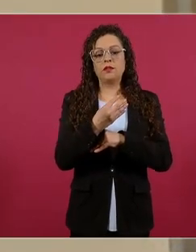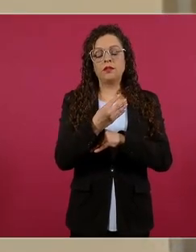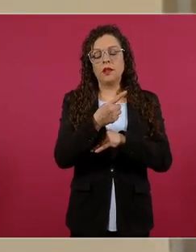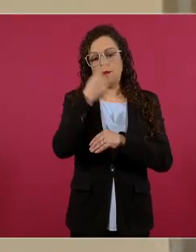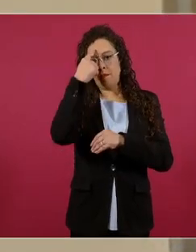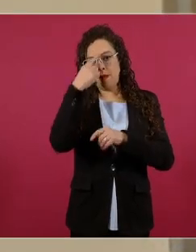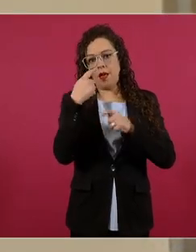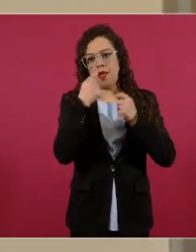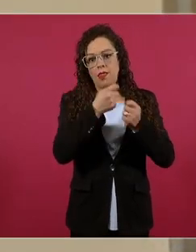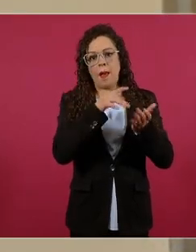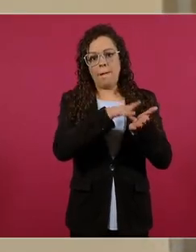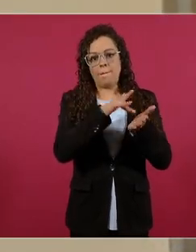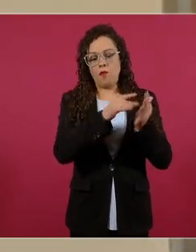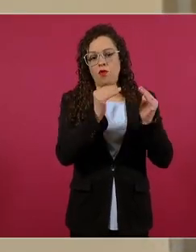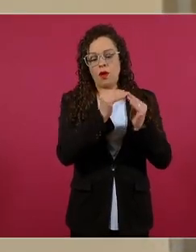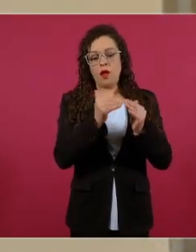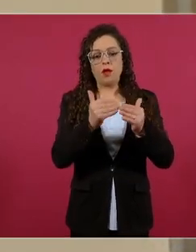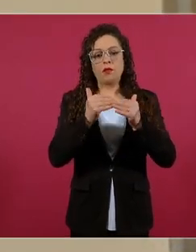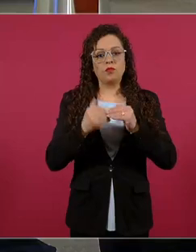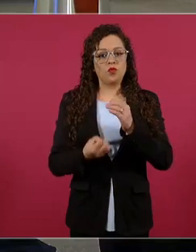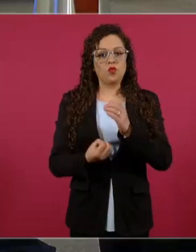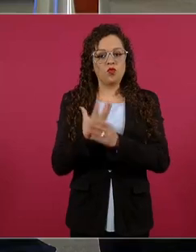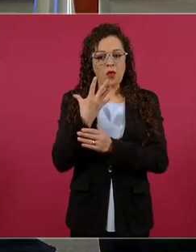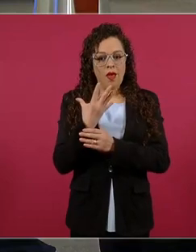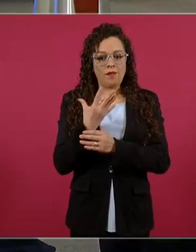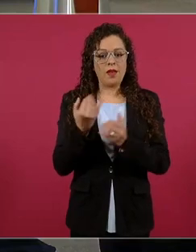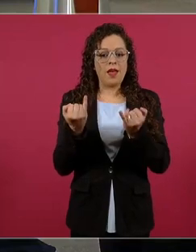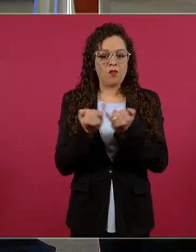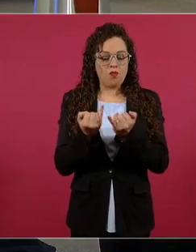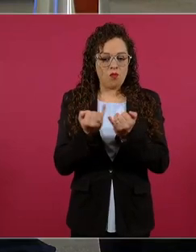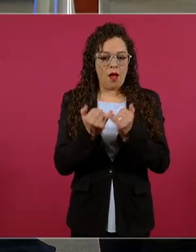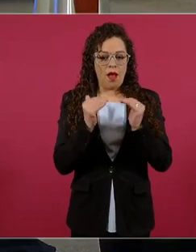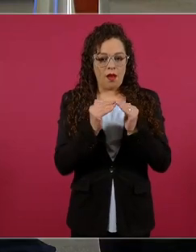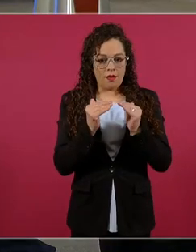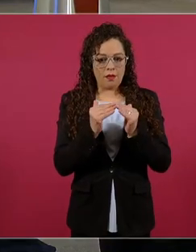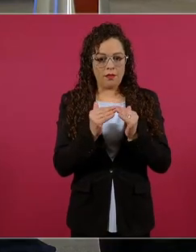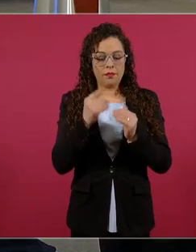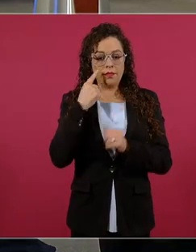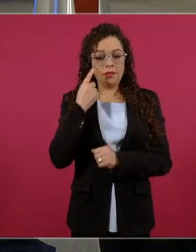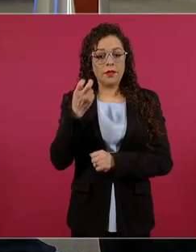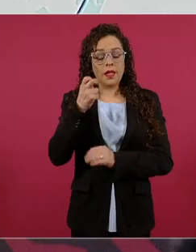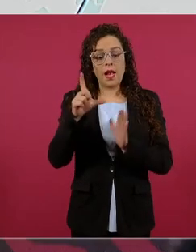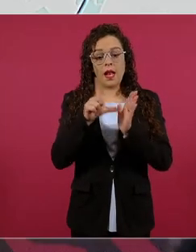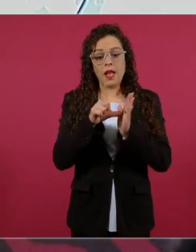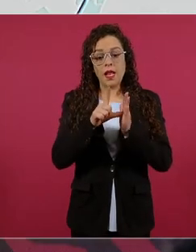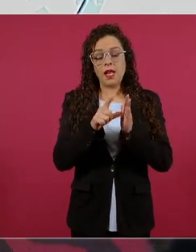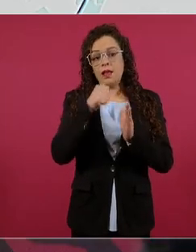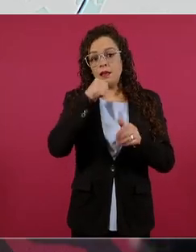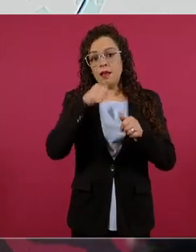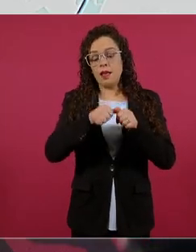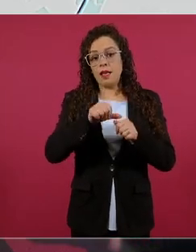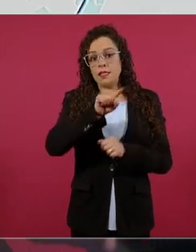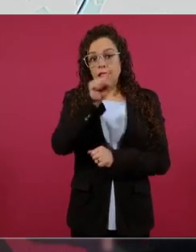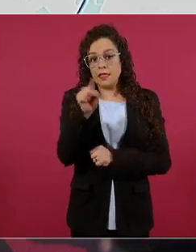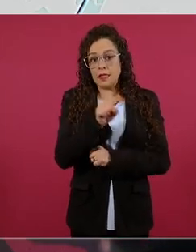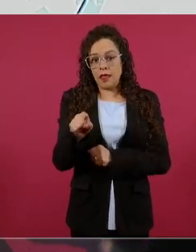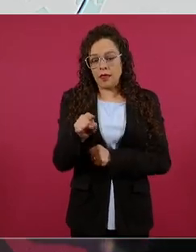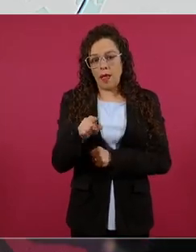524. Entonces, en la línea Z es la mayor inversión en términos de trabajo de tiempo,